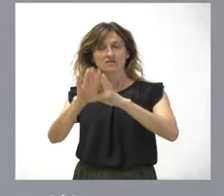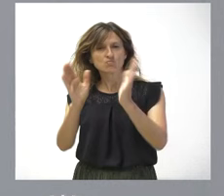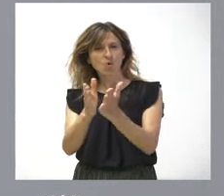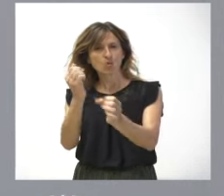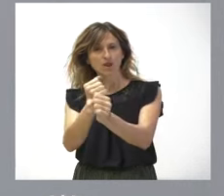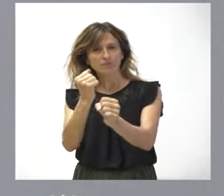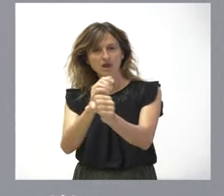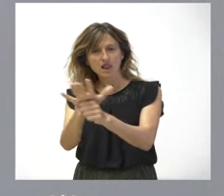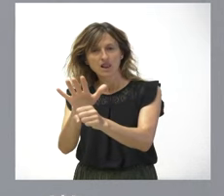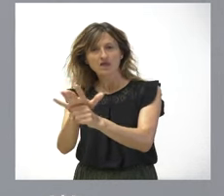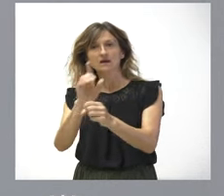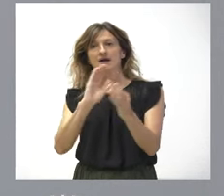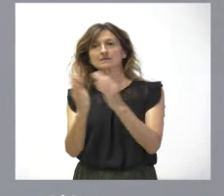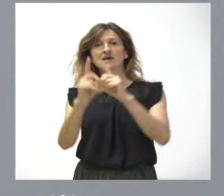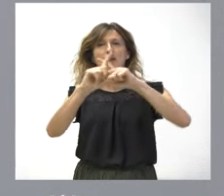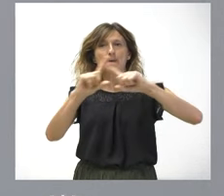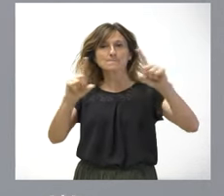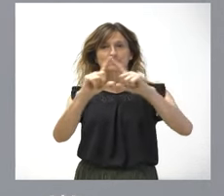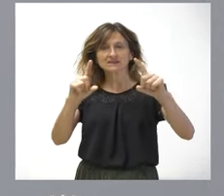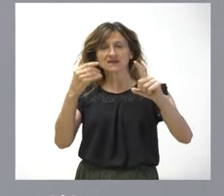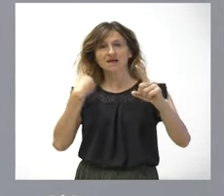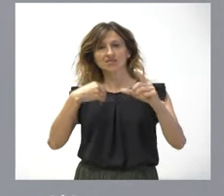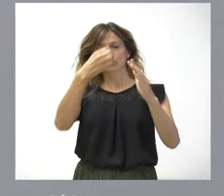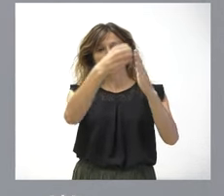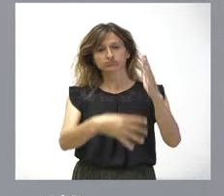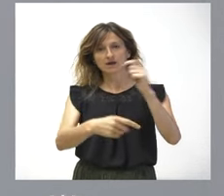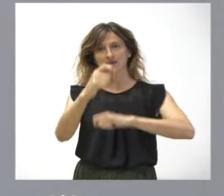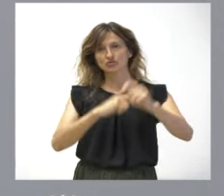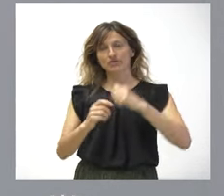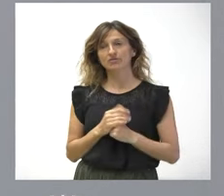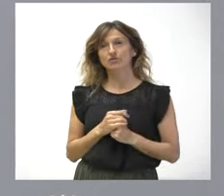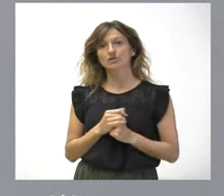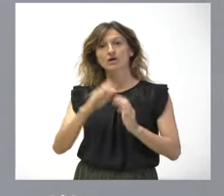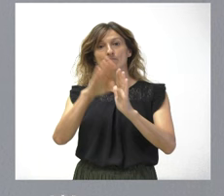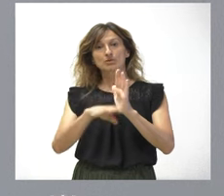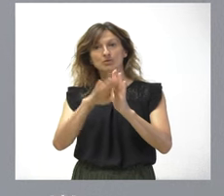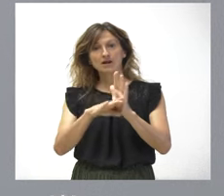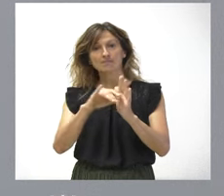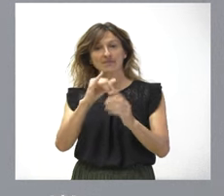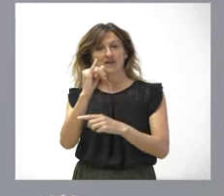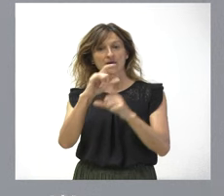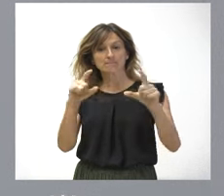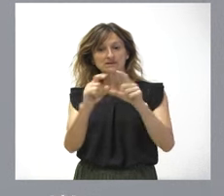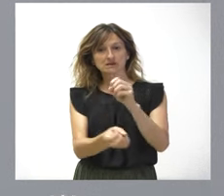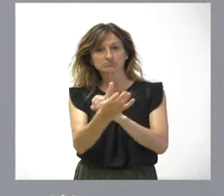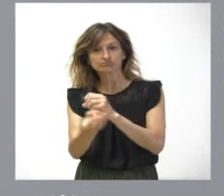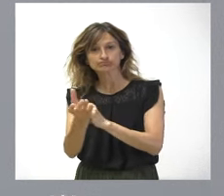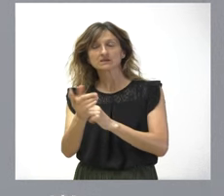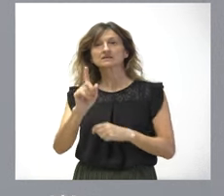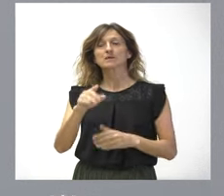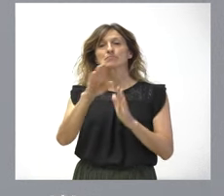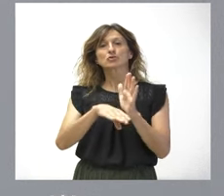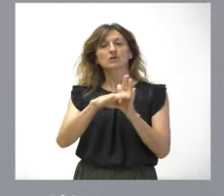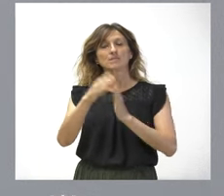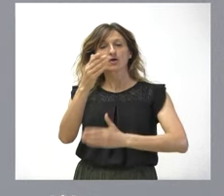también a través de las empresas que se incluyen en esta asociación son programas de emprendimiento programas de colaboración